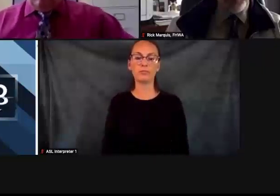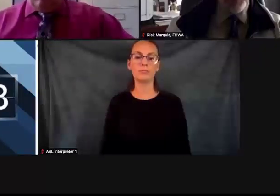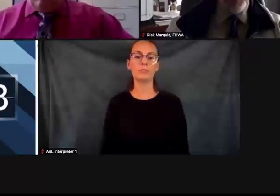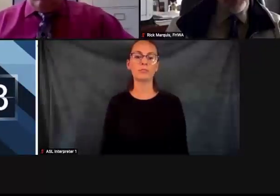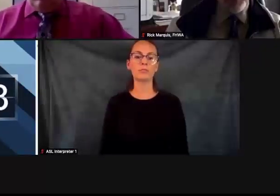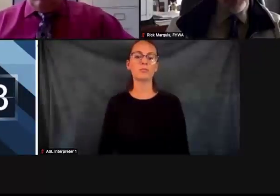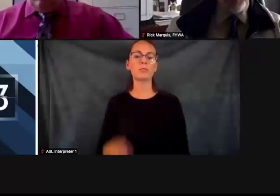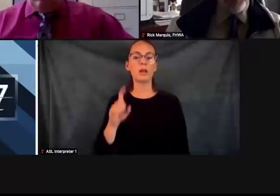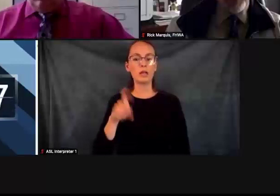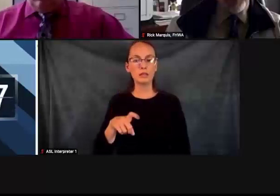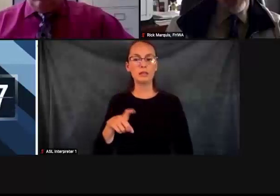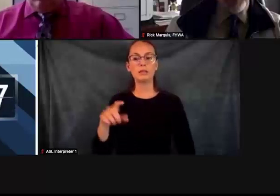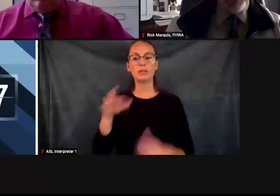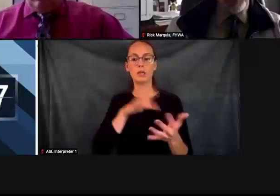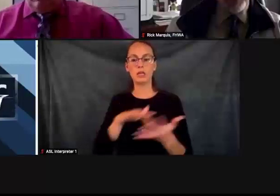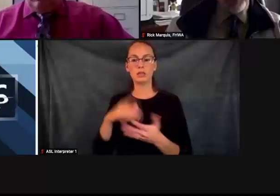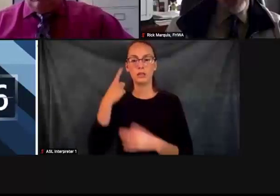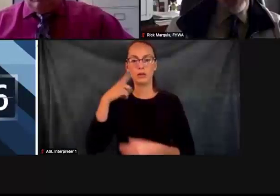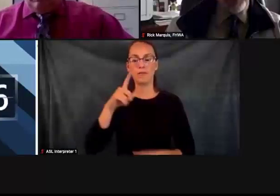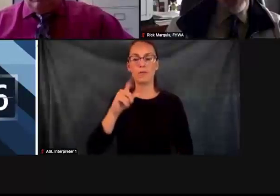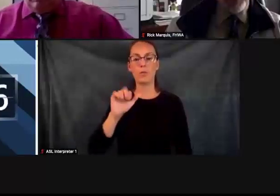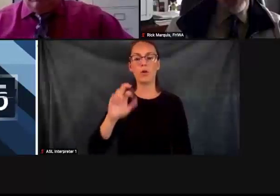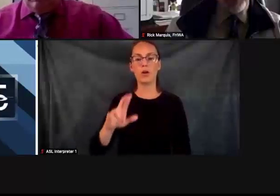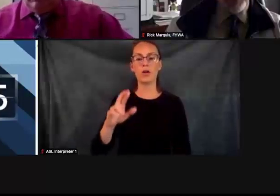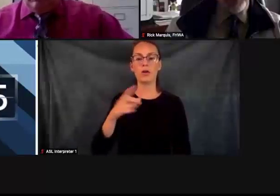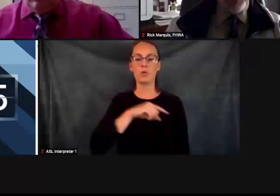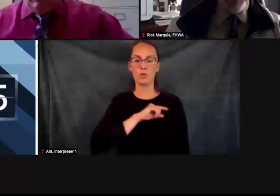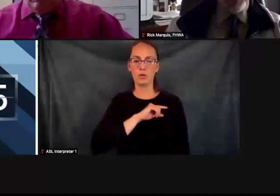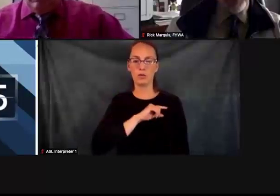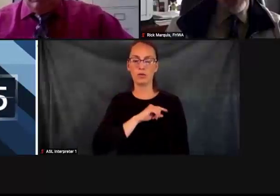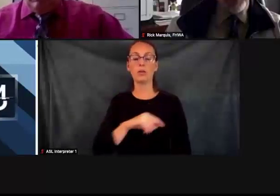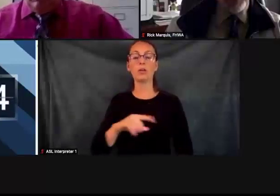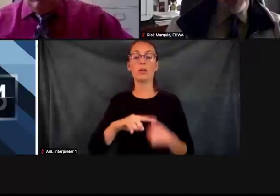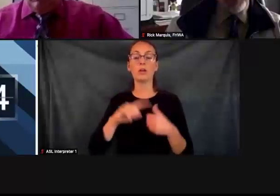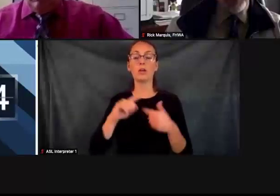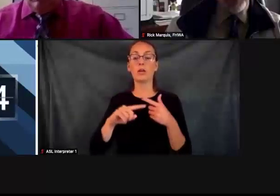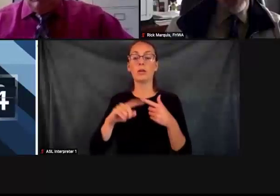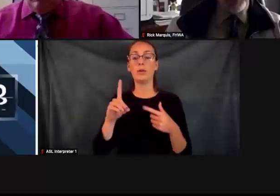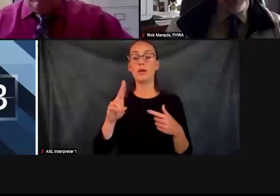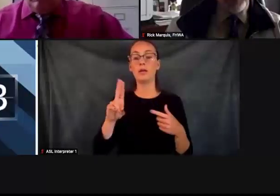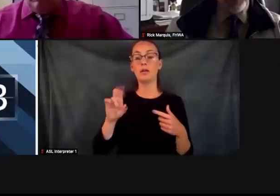la área sur debería ser beneficioso a la salud.